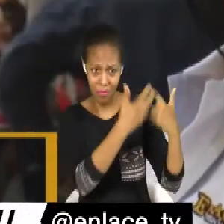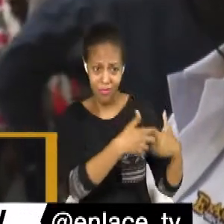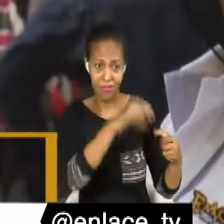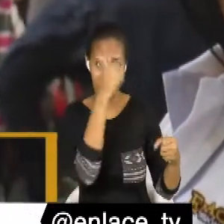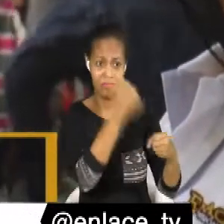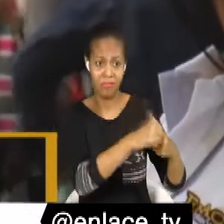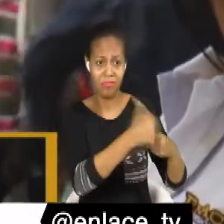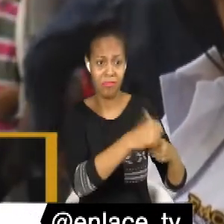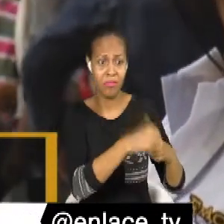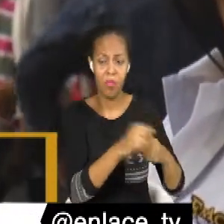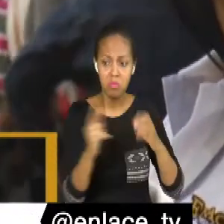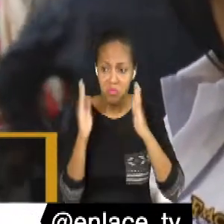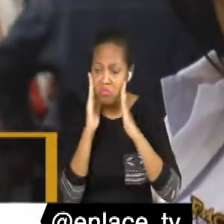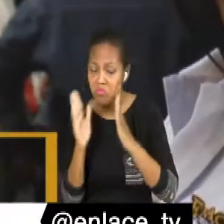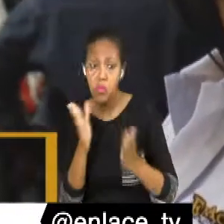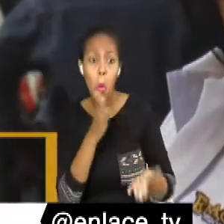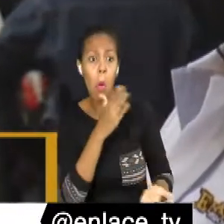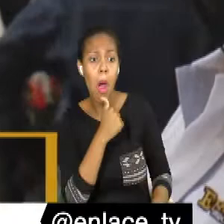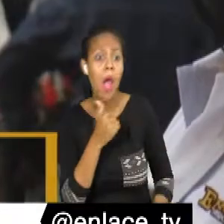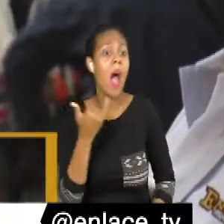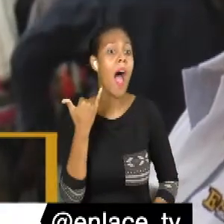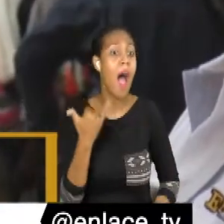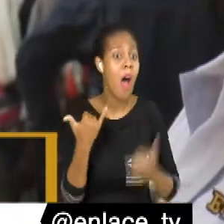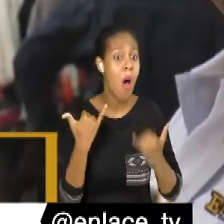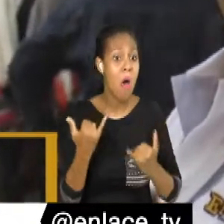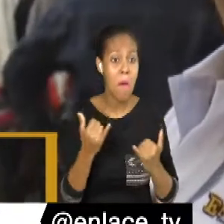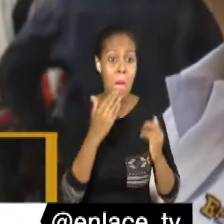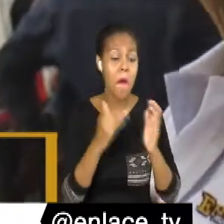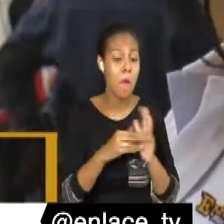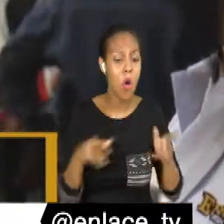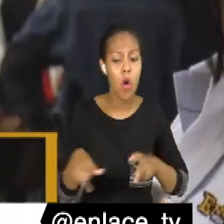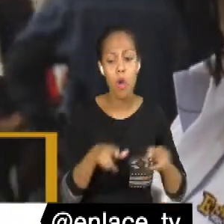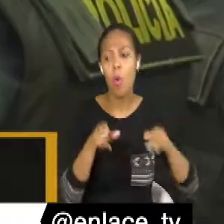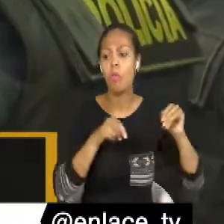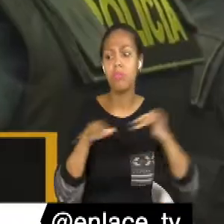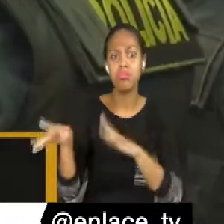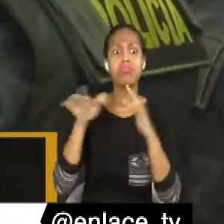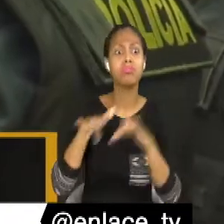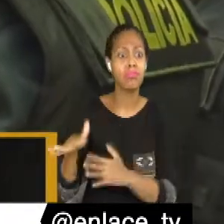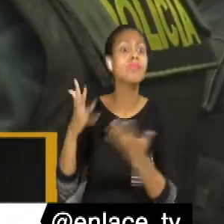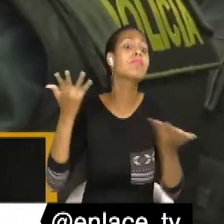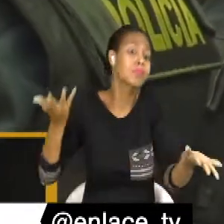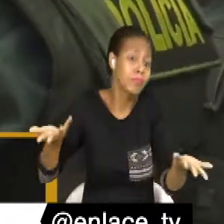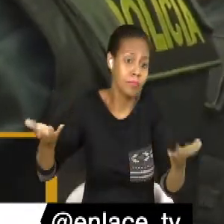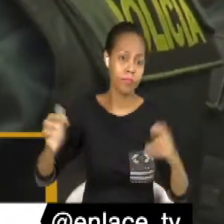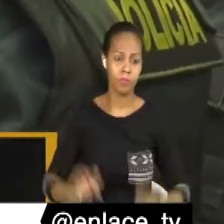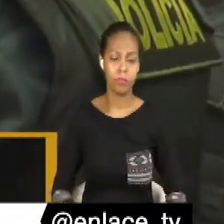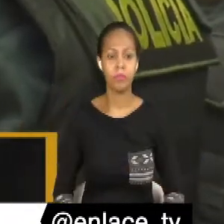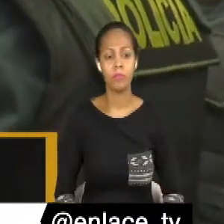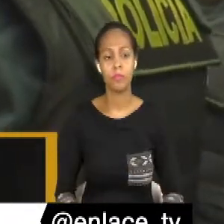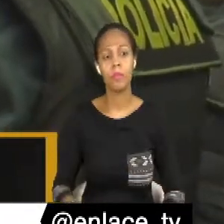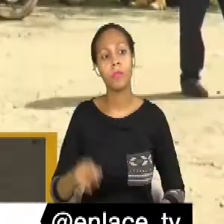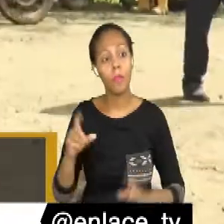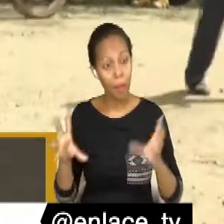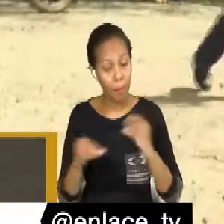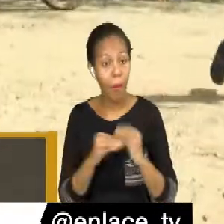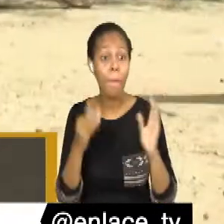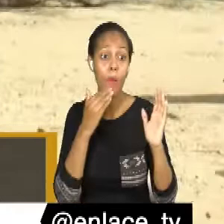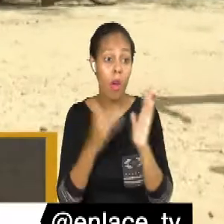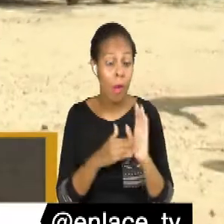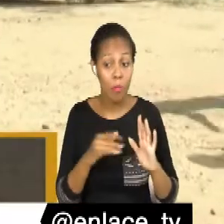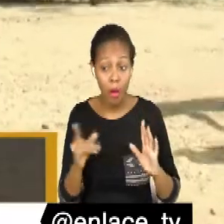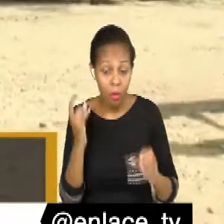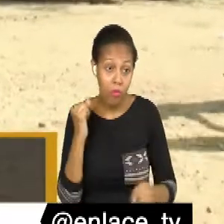al dique, y hoy el río es una amenaza hacia los ciudadanos y hacia todo el complejo industrial de Ecopetrol. Piden ser incluidos en proyectos laborales que adelanta